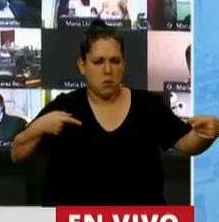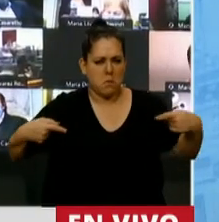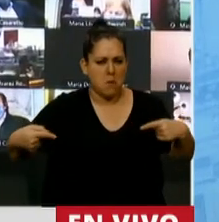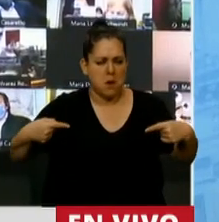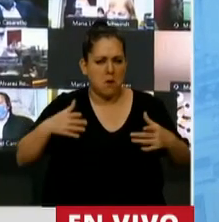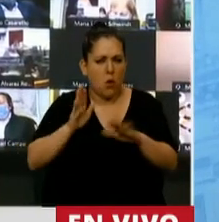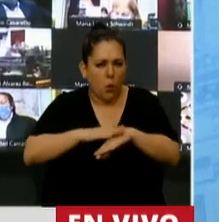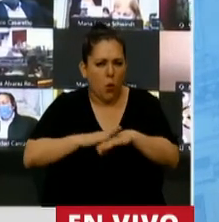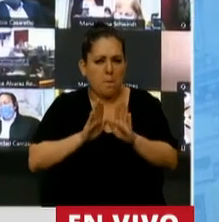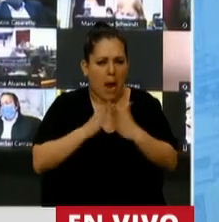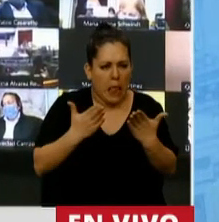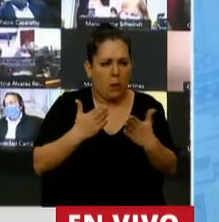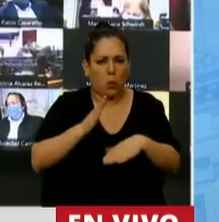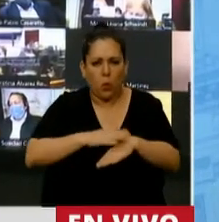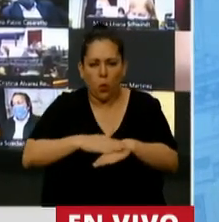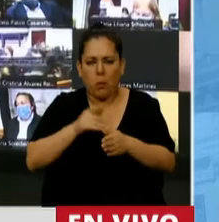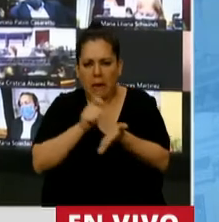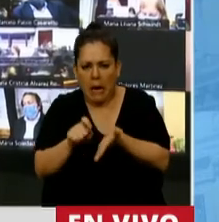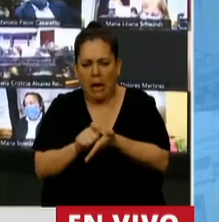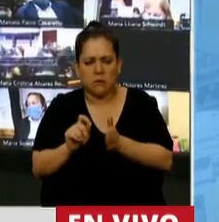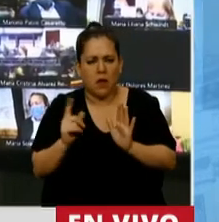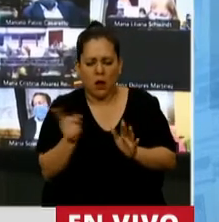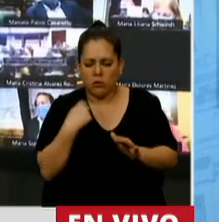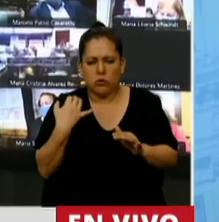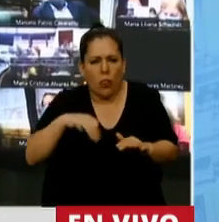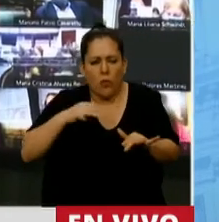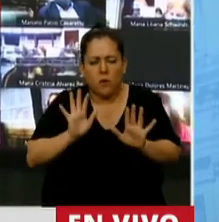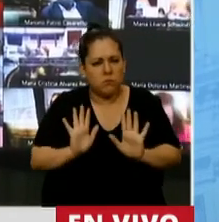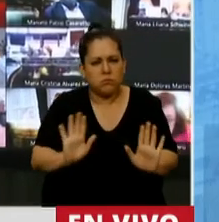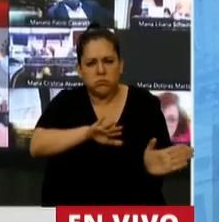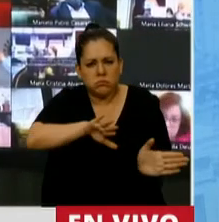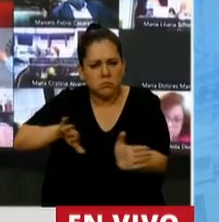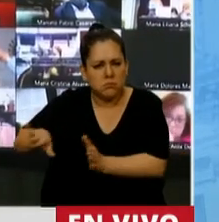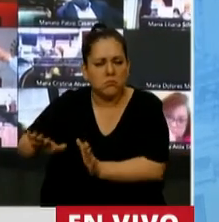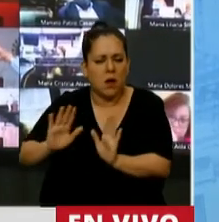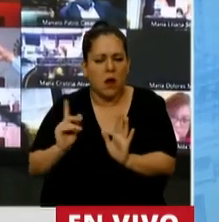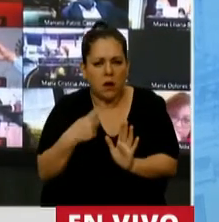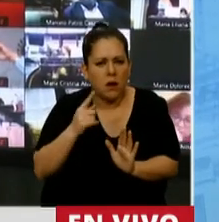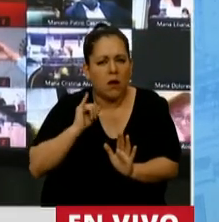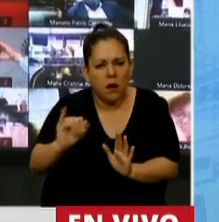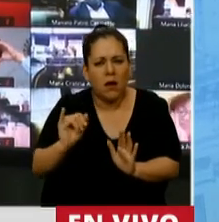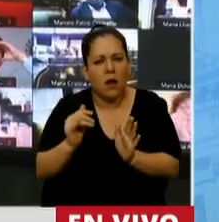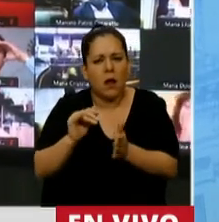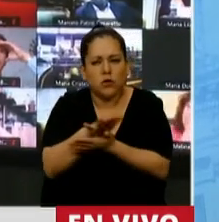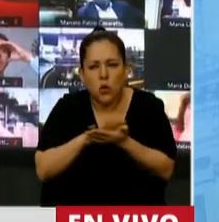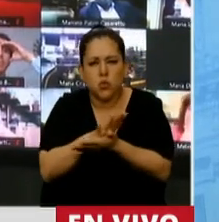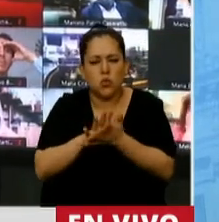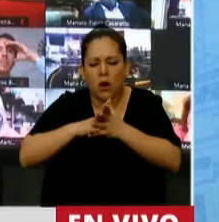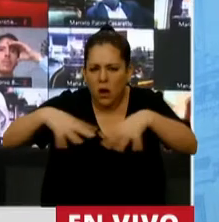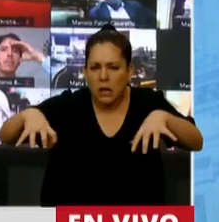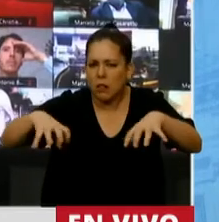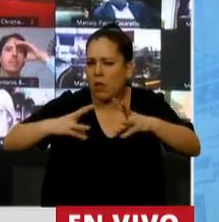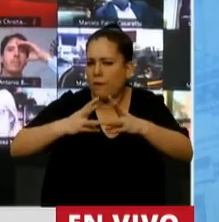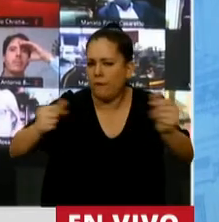Evidentemente tenemos que salir de esto y nosotros los estamos invitando y los convidamos a salir de esta grieta. Vamos a hablar de